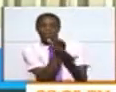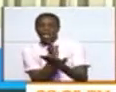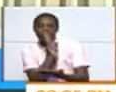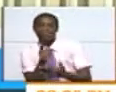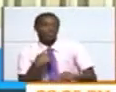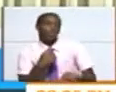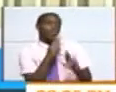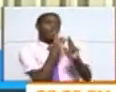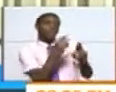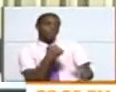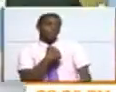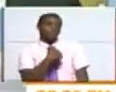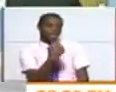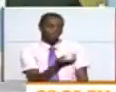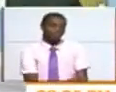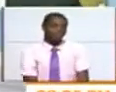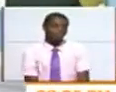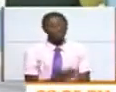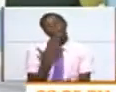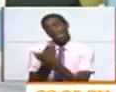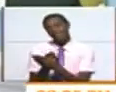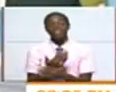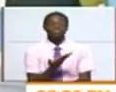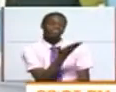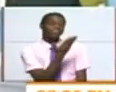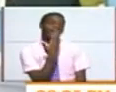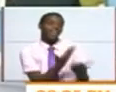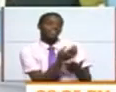Couso. A usted.